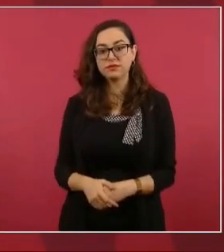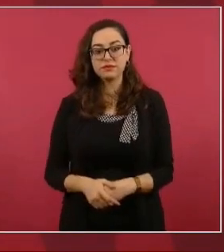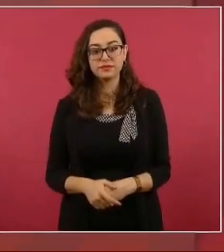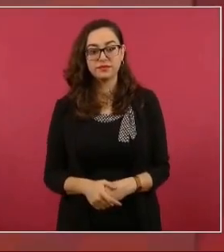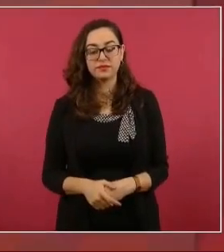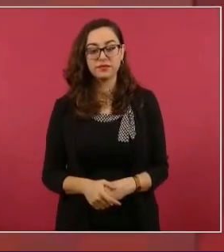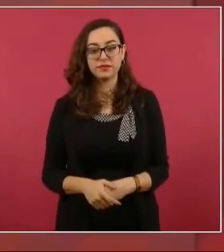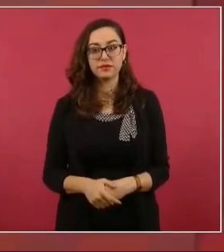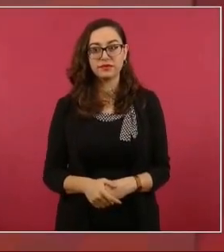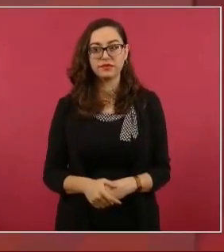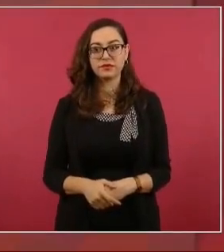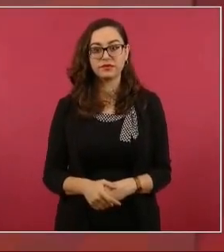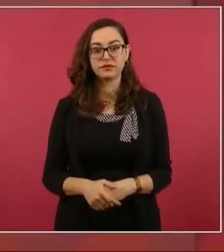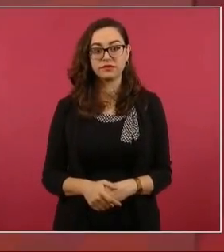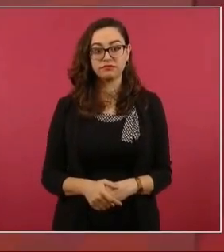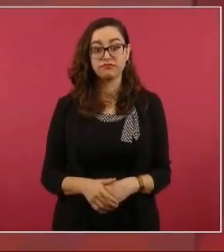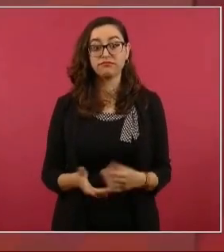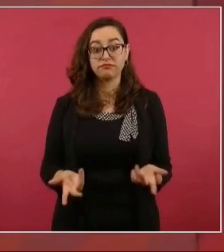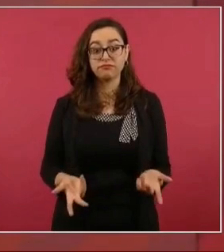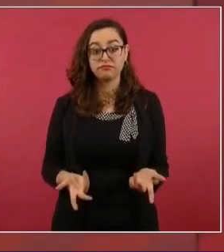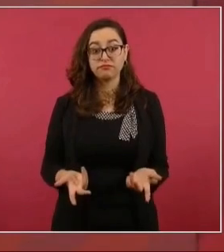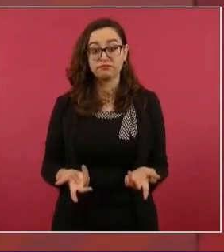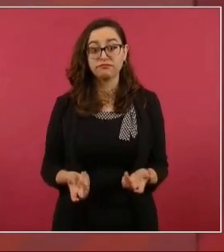Fue muy importante esa transformación,